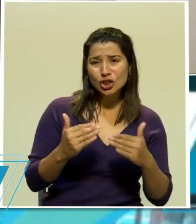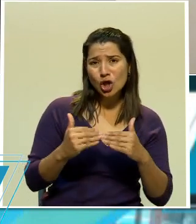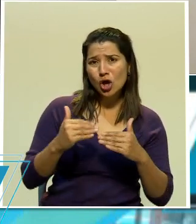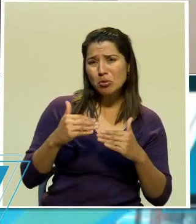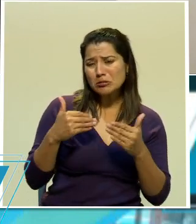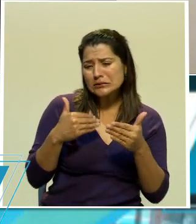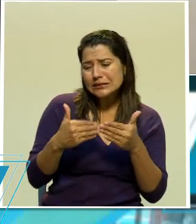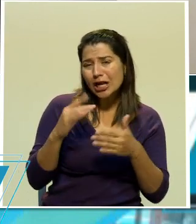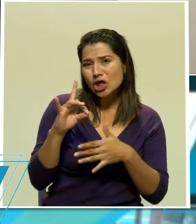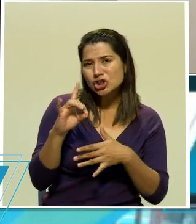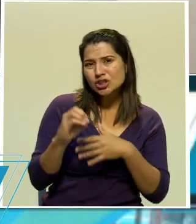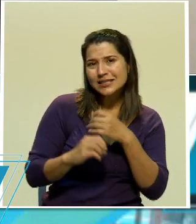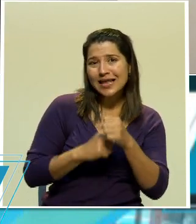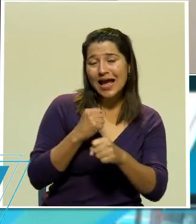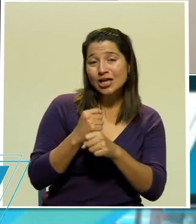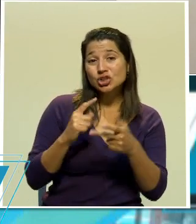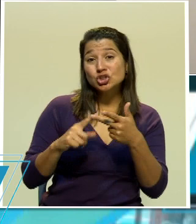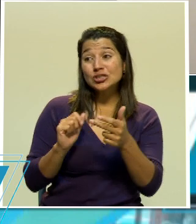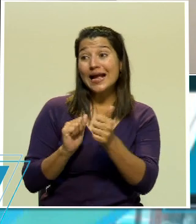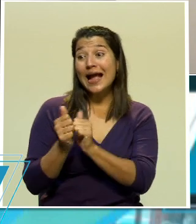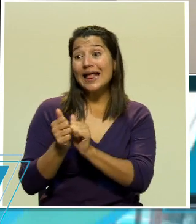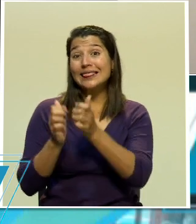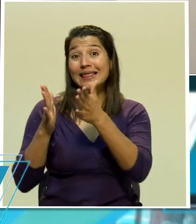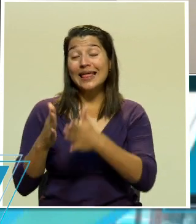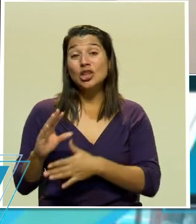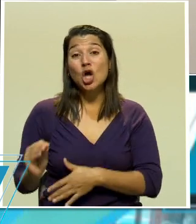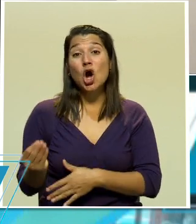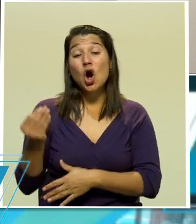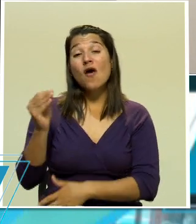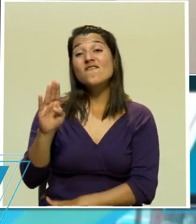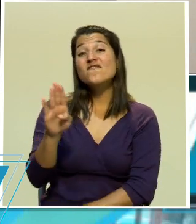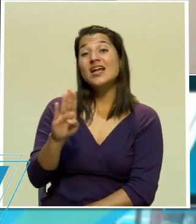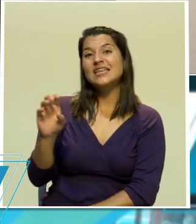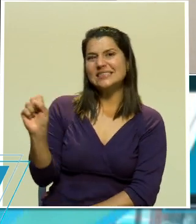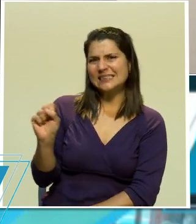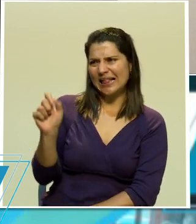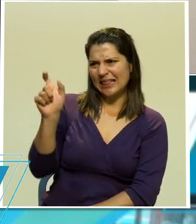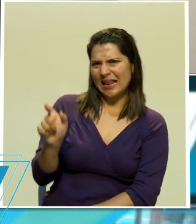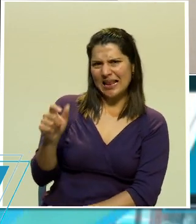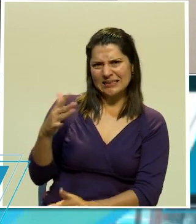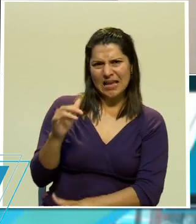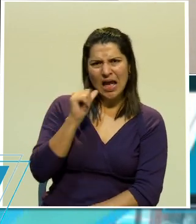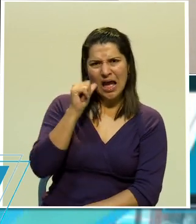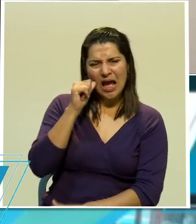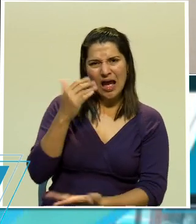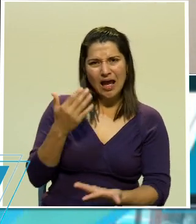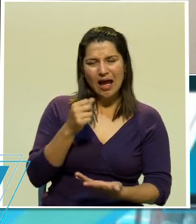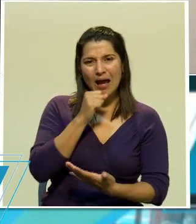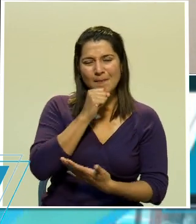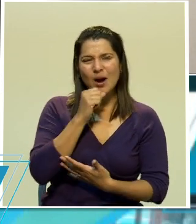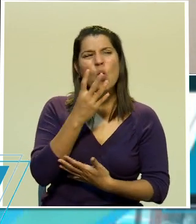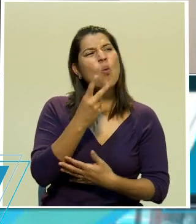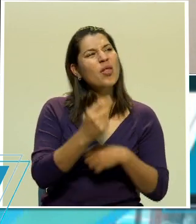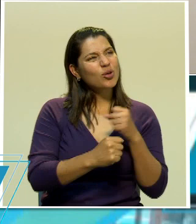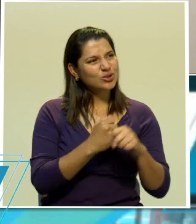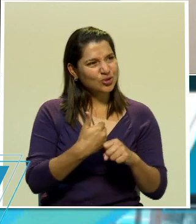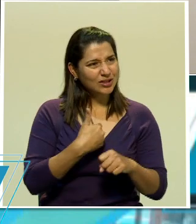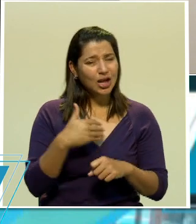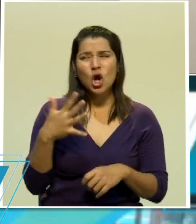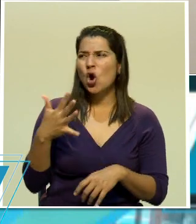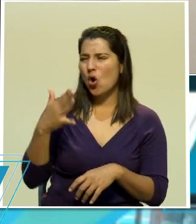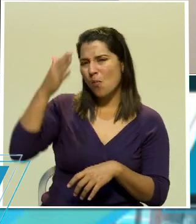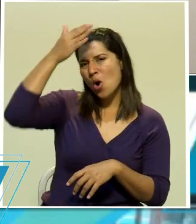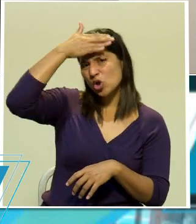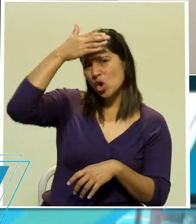joven era Bernie Sanders, que es un señor muy, muy mayor. ¿Qué edad tiene Bernie Sanders? Tiene, creo que también como Donald Trump,